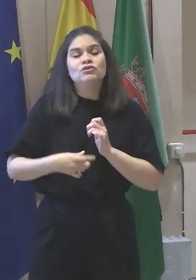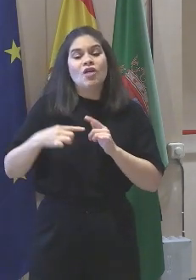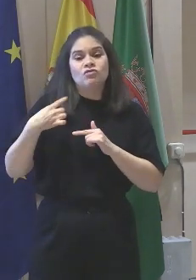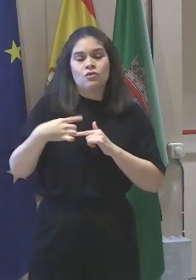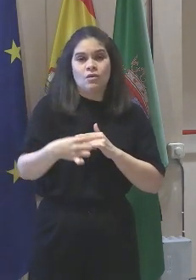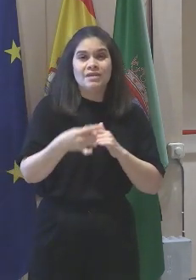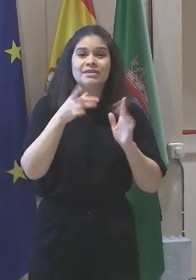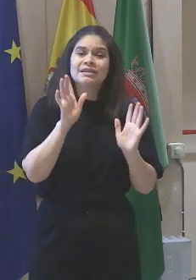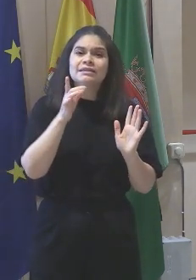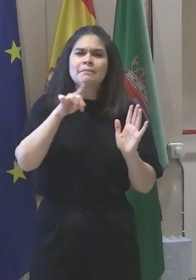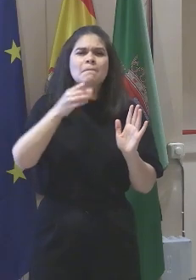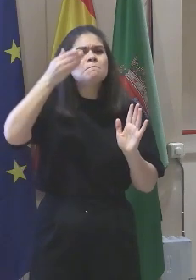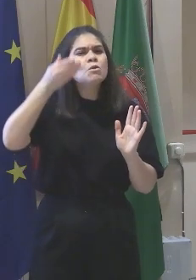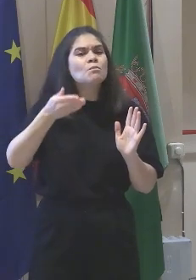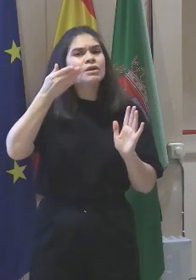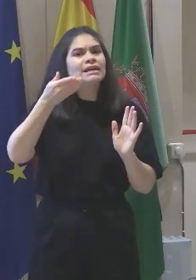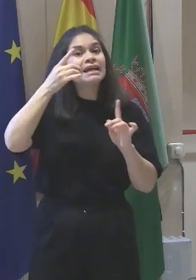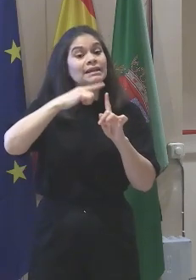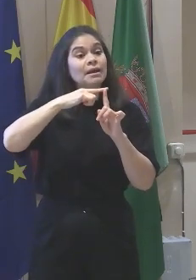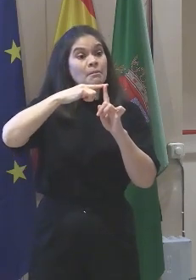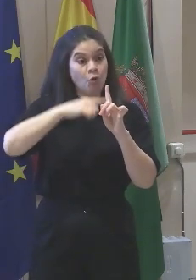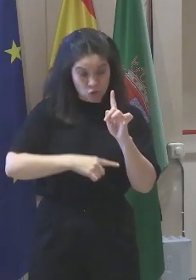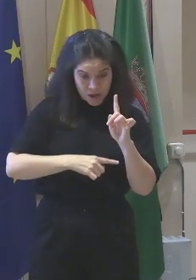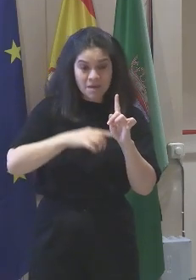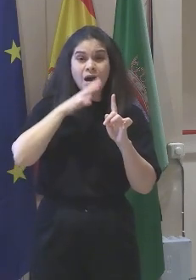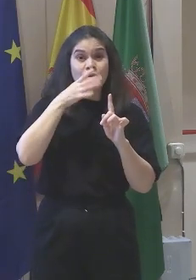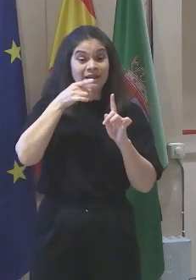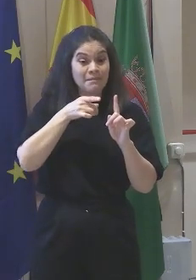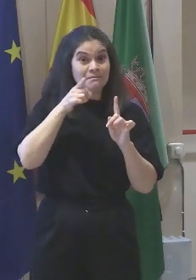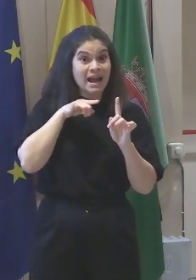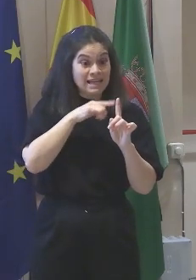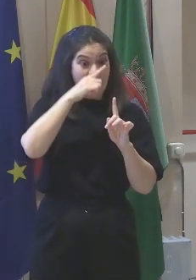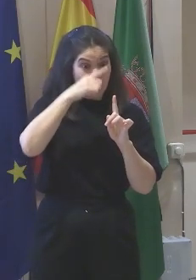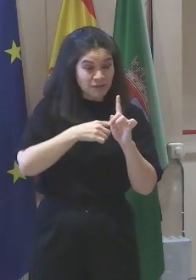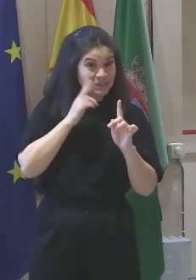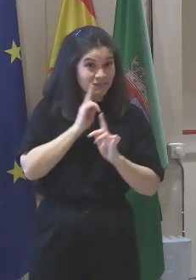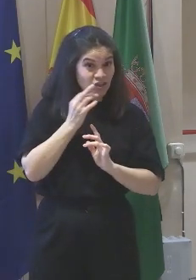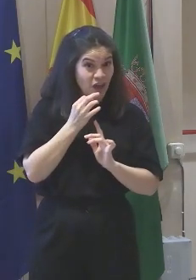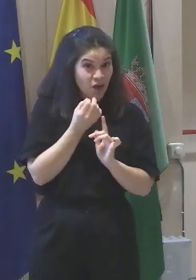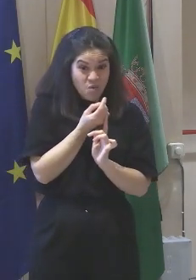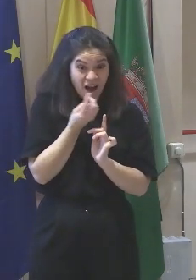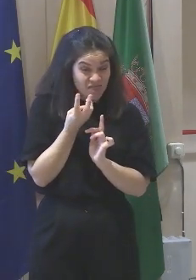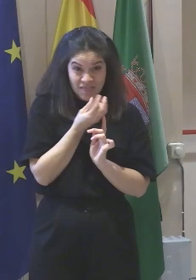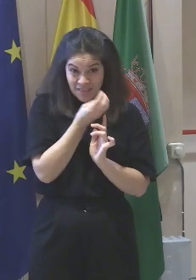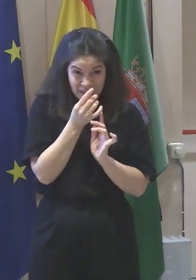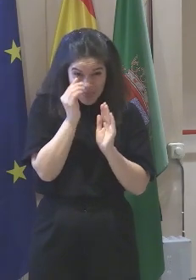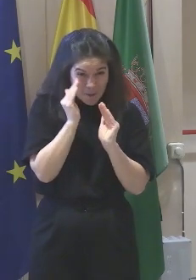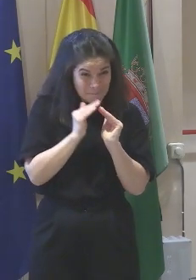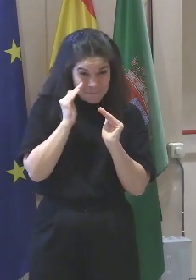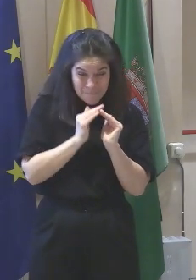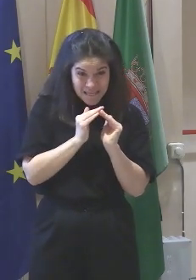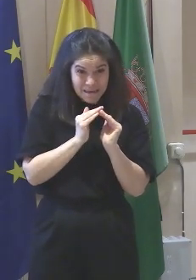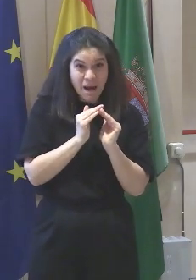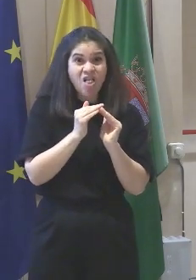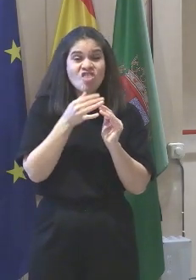muy importante, en las hipoglucemias, porque en las hipoglucemias además se ha visto que una cantidad, aunque sea mínima, de péptido